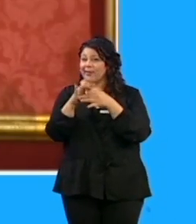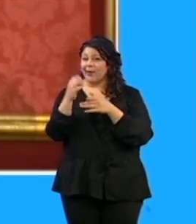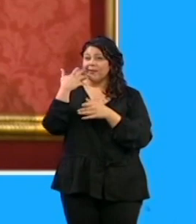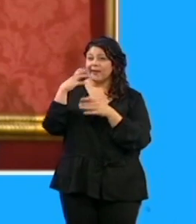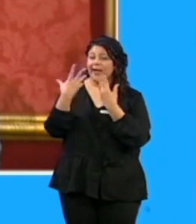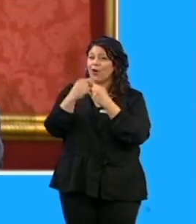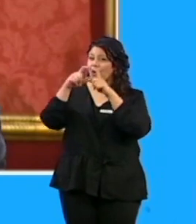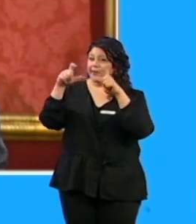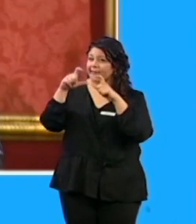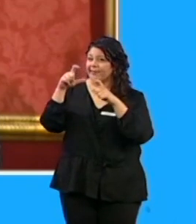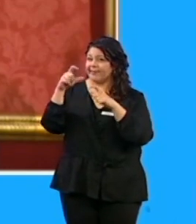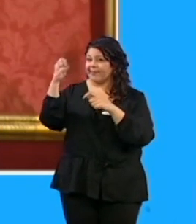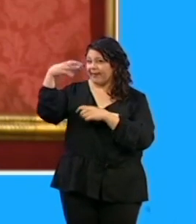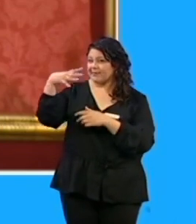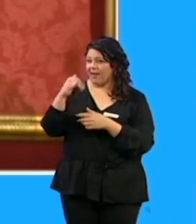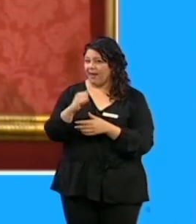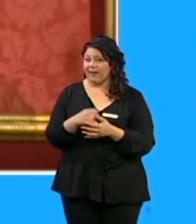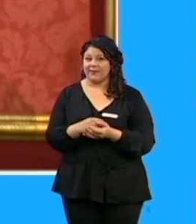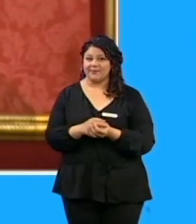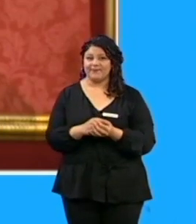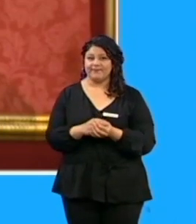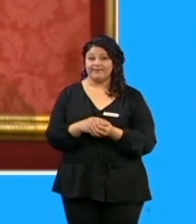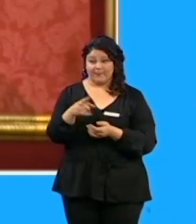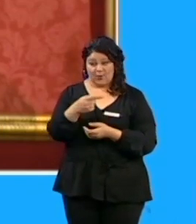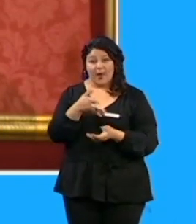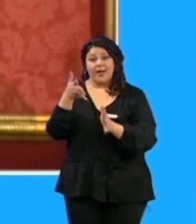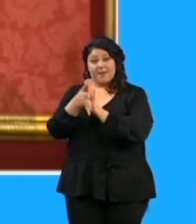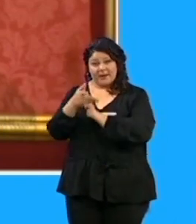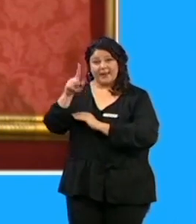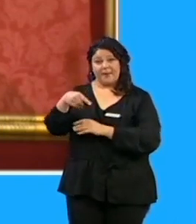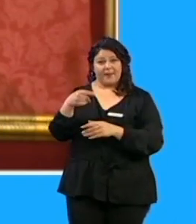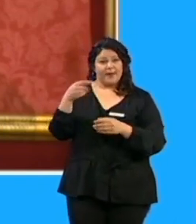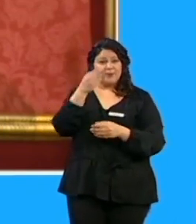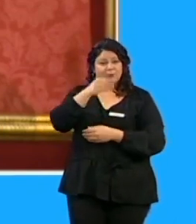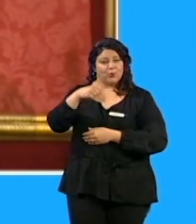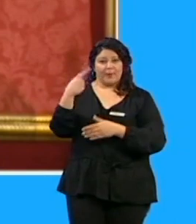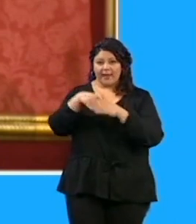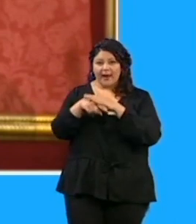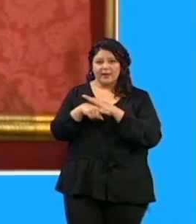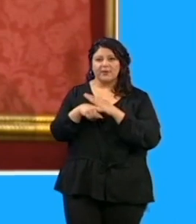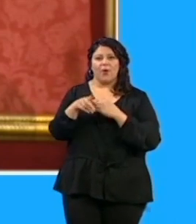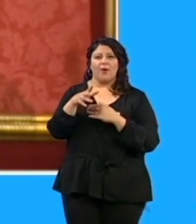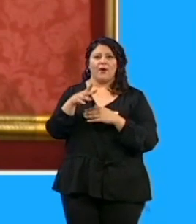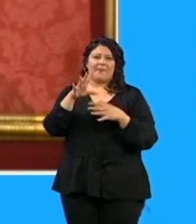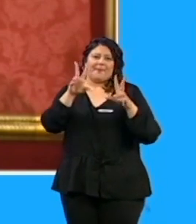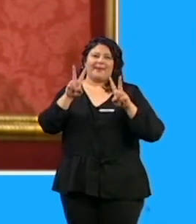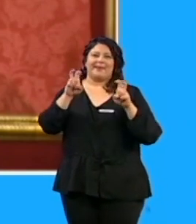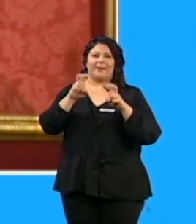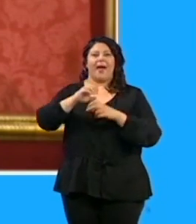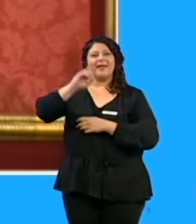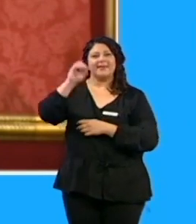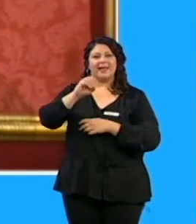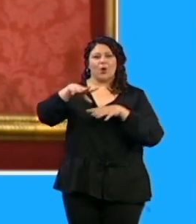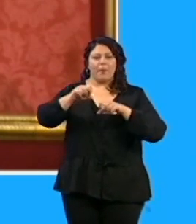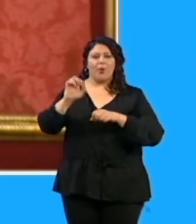a los comerciantes, los éxitos de su magnífica gestión cuando les prometió no cobrarle las tasas de ocupación o la basura industrial. Lo hizo